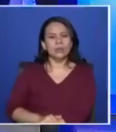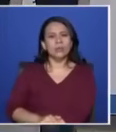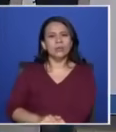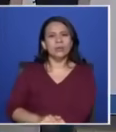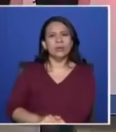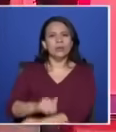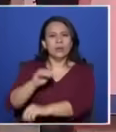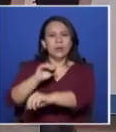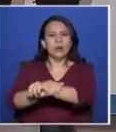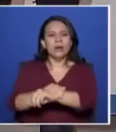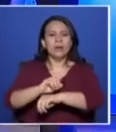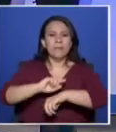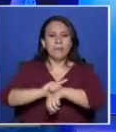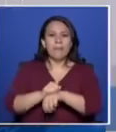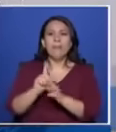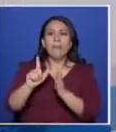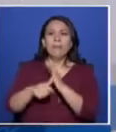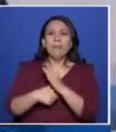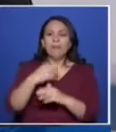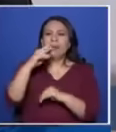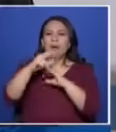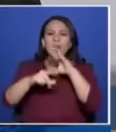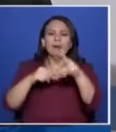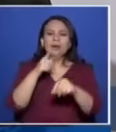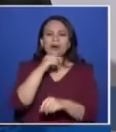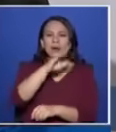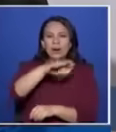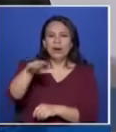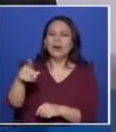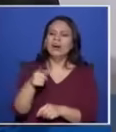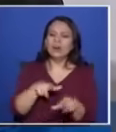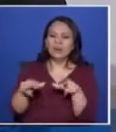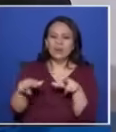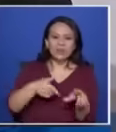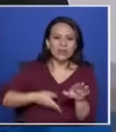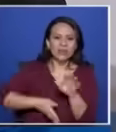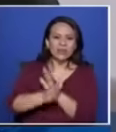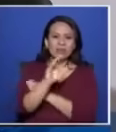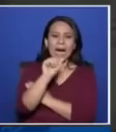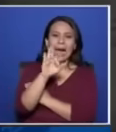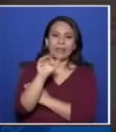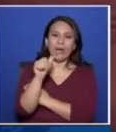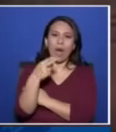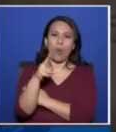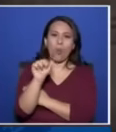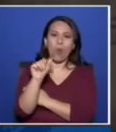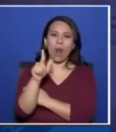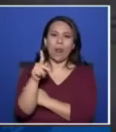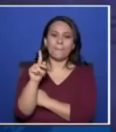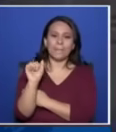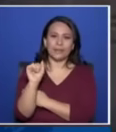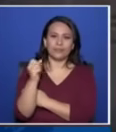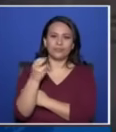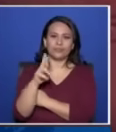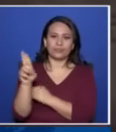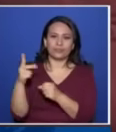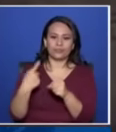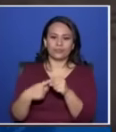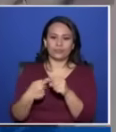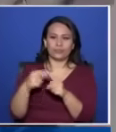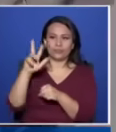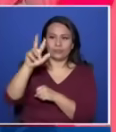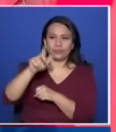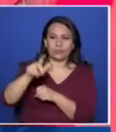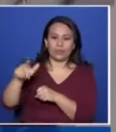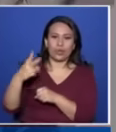Fueron detenidos minutos después de asaltar a estudiantes que transitaban por el sector de la Ciudadela Atahualpa, en el sur de Quito. Las tres personas,